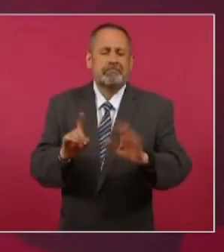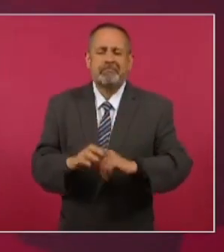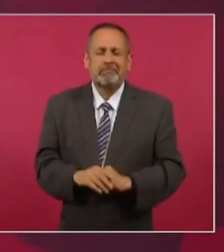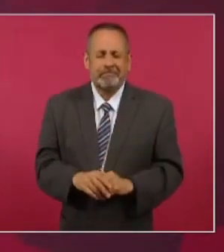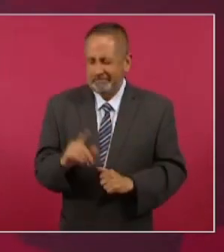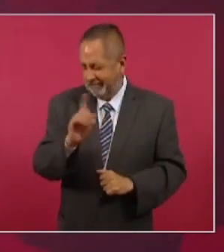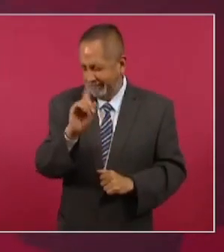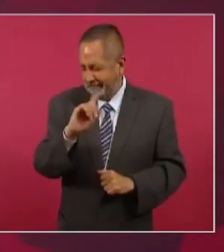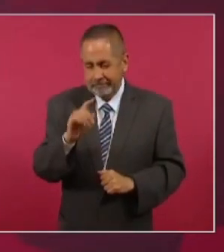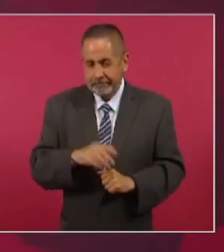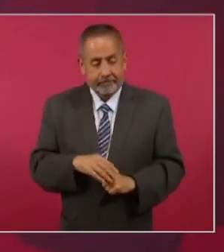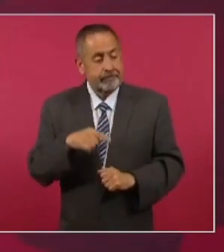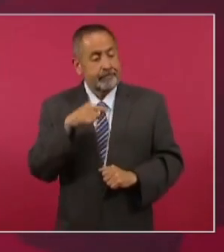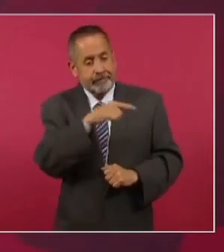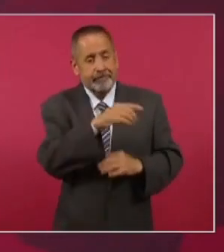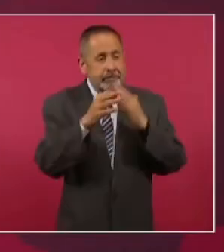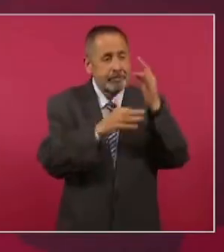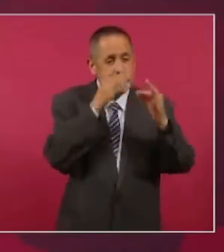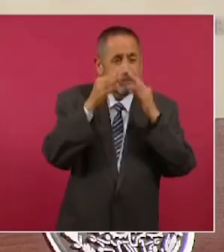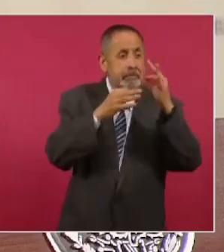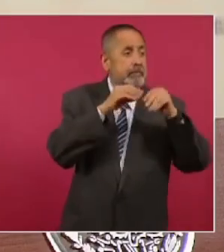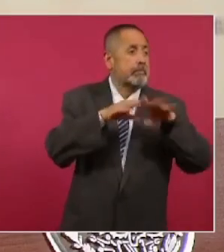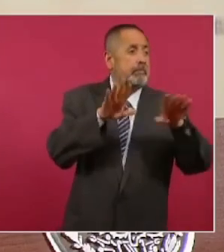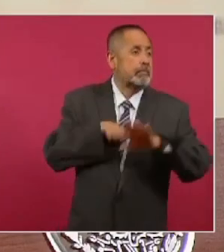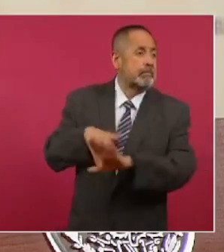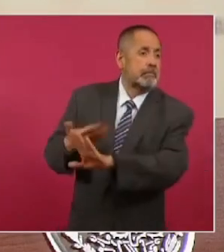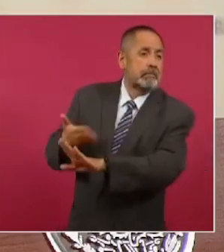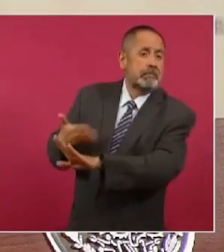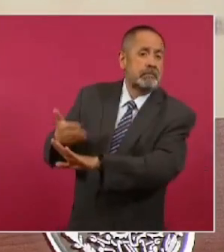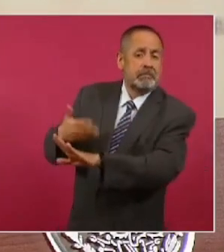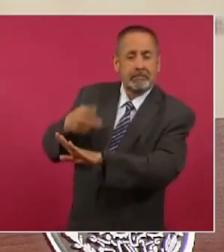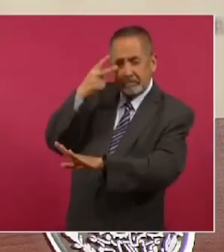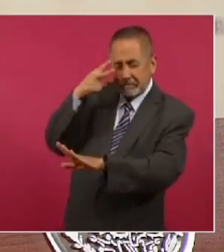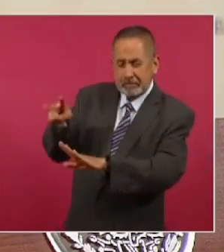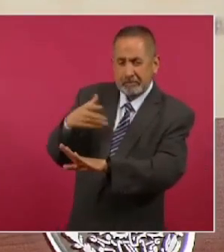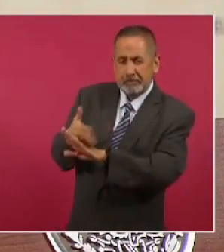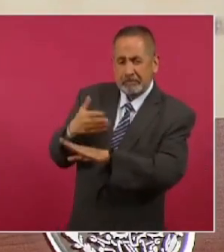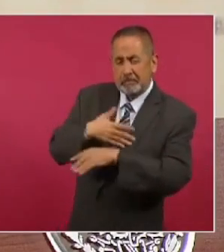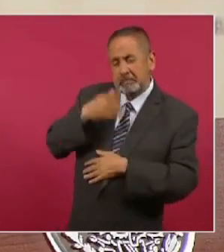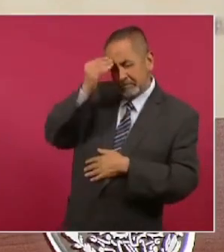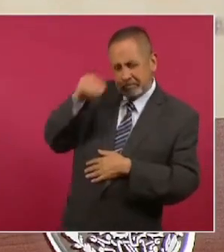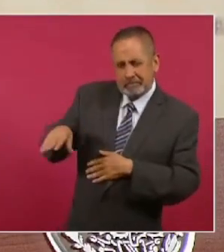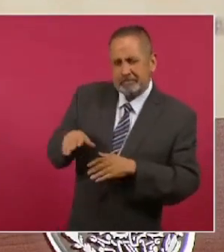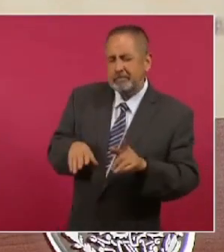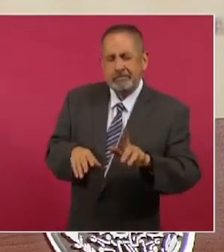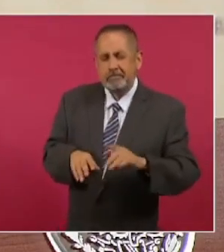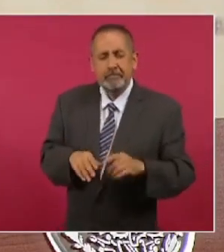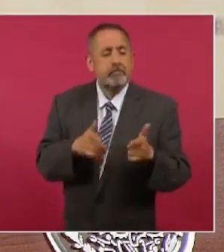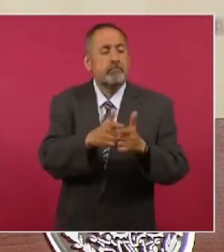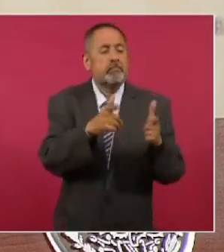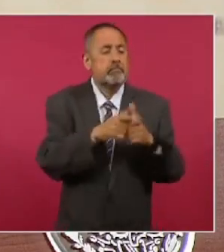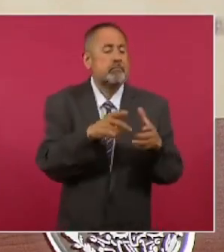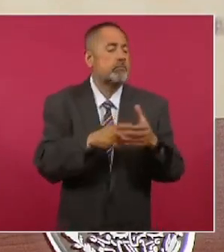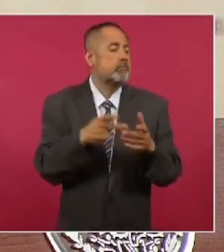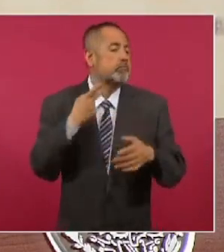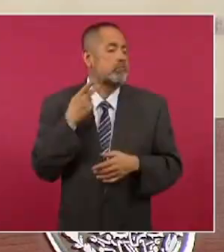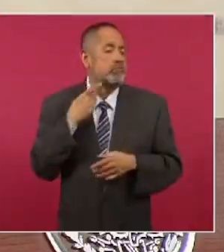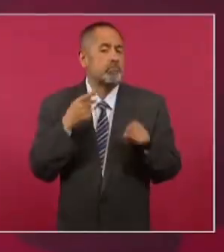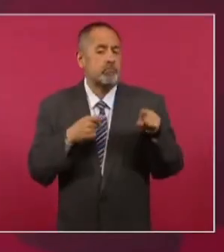campaña en contra de México de los políticos